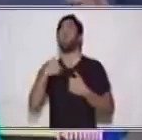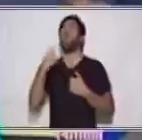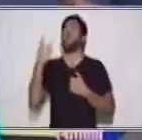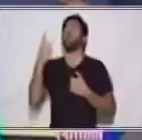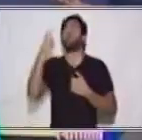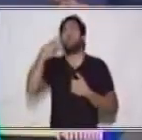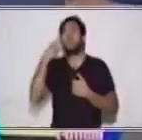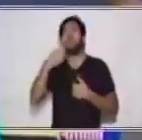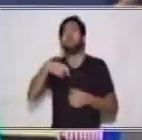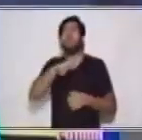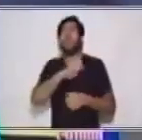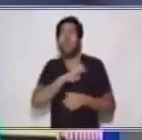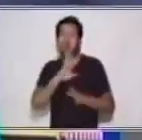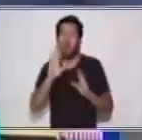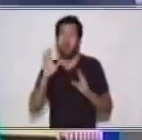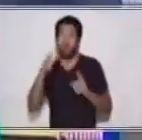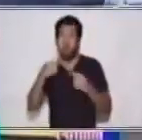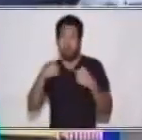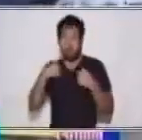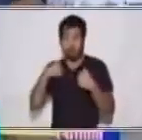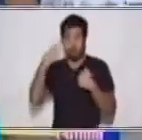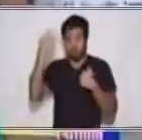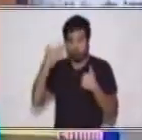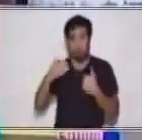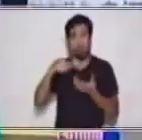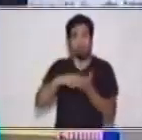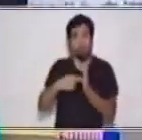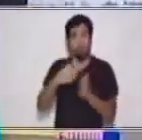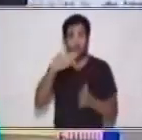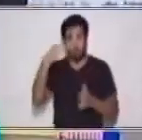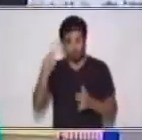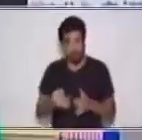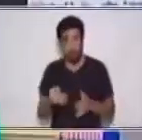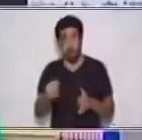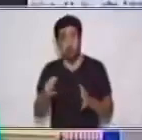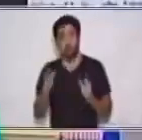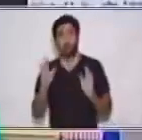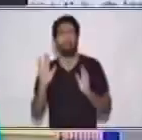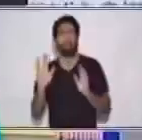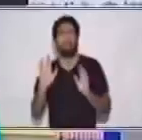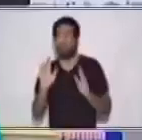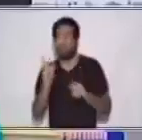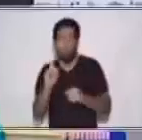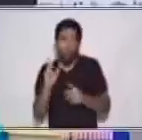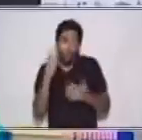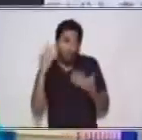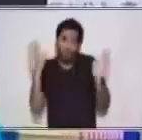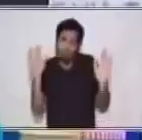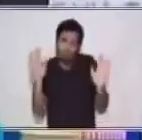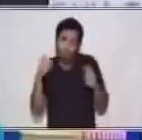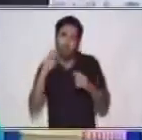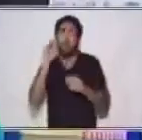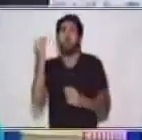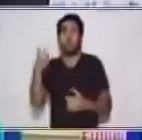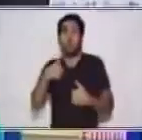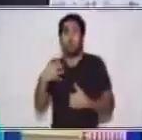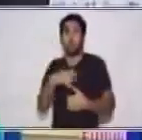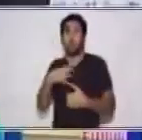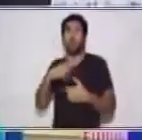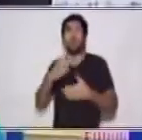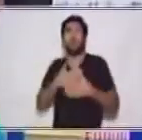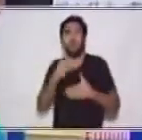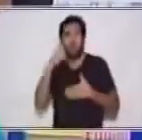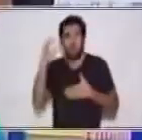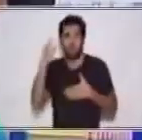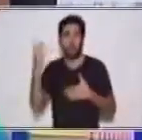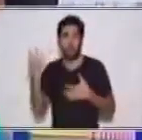falsas o falsas, porque dependerá mucho de su punto de vista. Por lo tanto, si es un significado denotativo, el texto